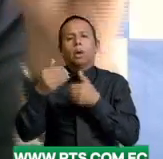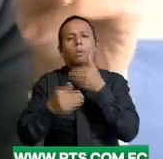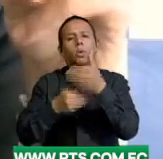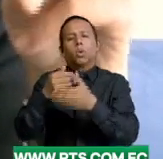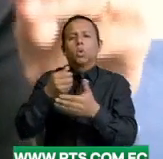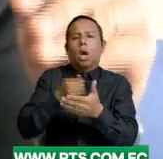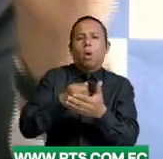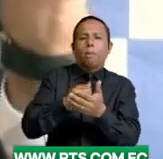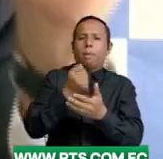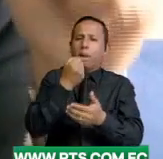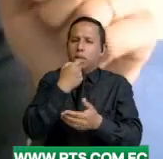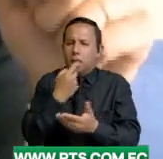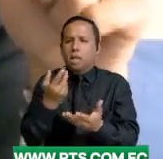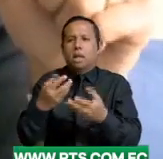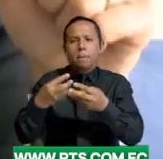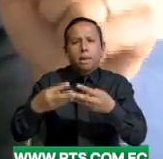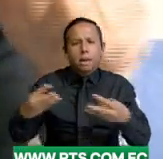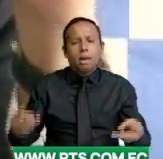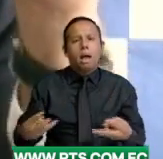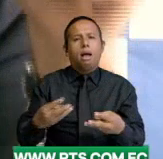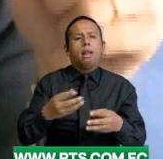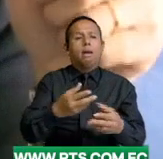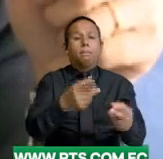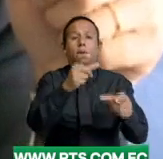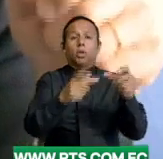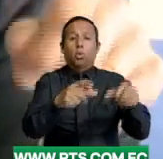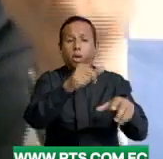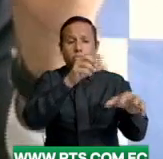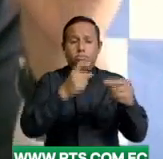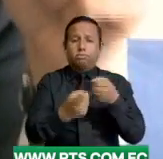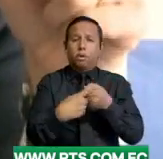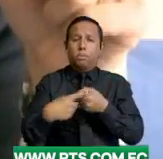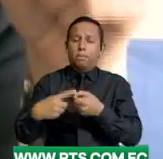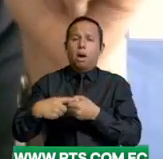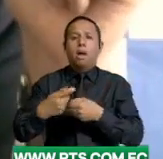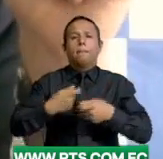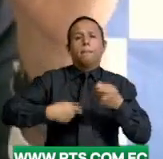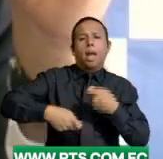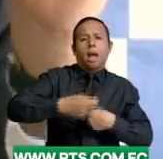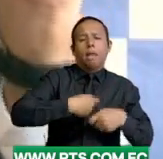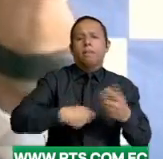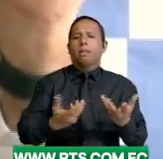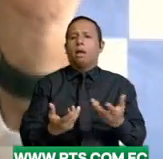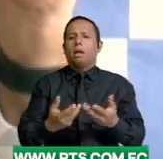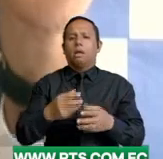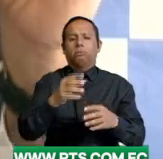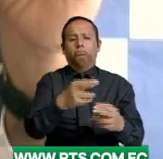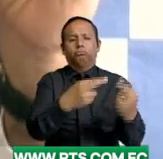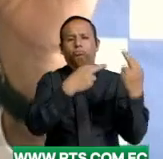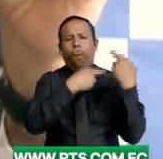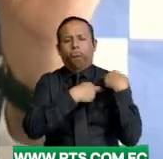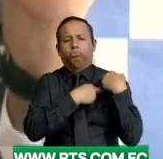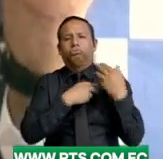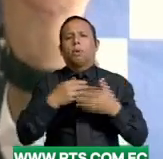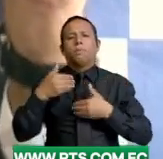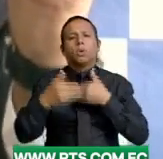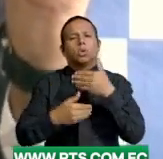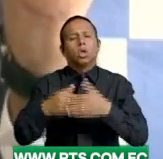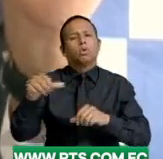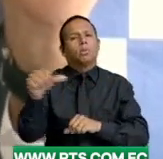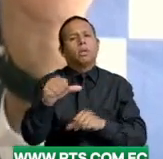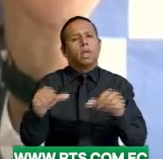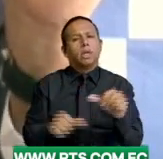medicinas, de insumos, adquisición de bienes y servicios, venta de activos, nombramientos, procesos administrativos,